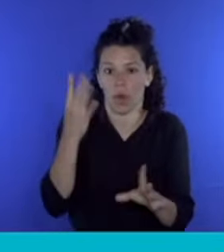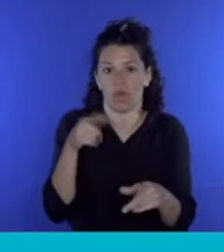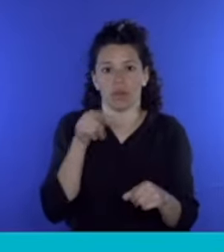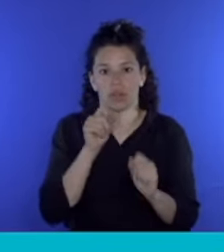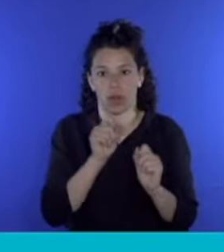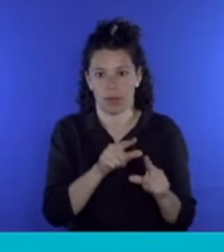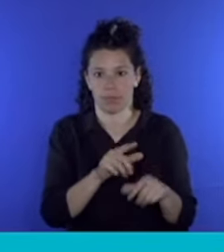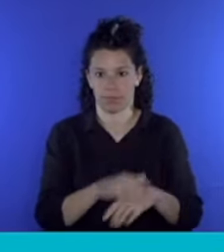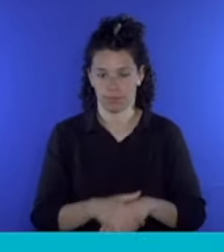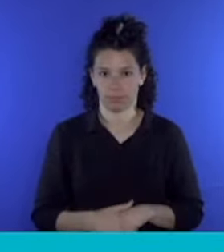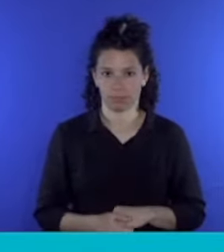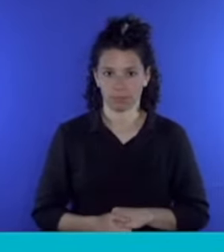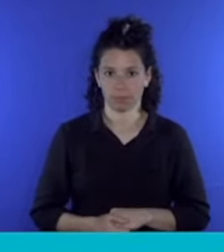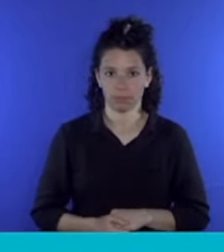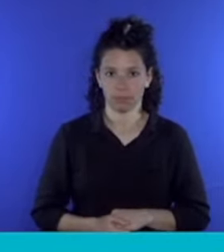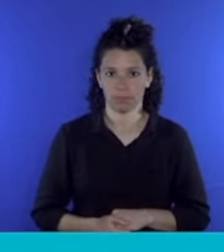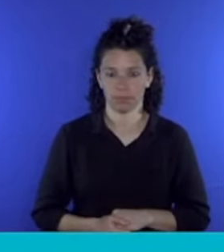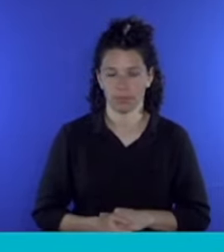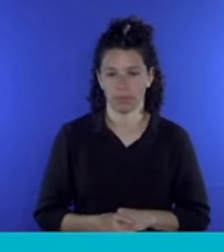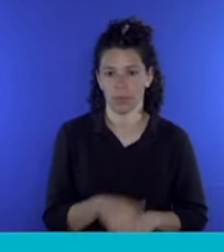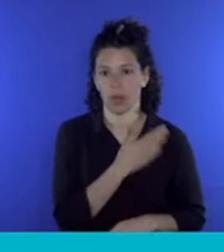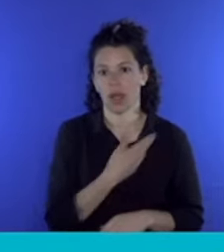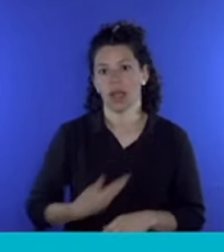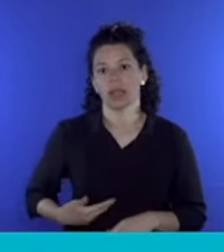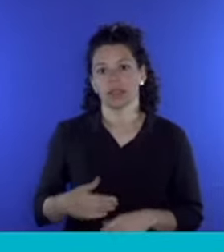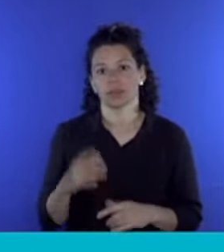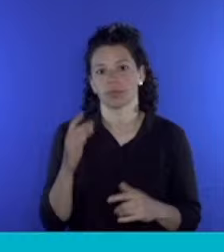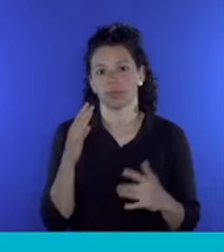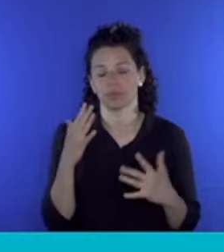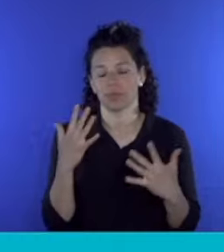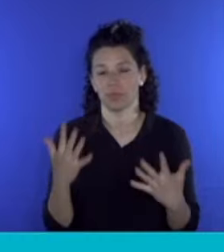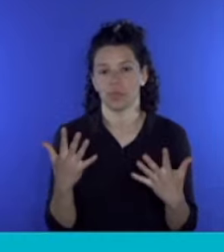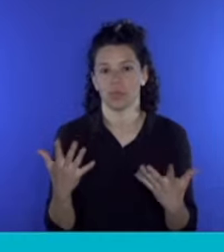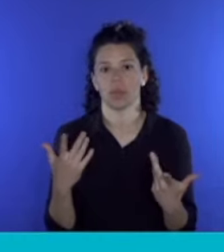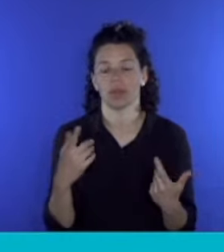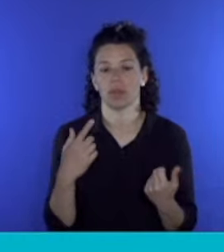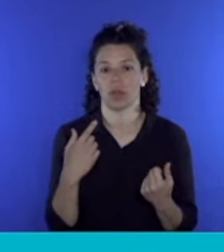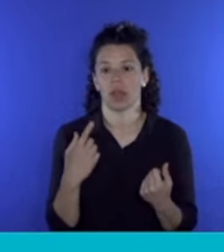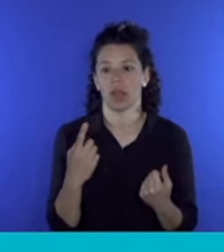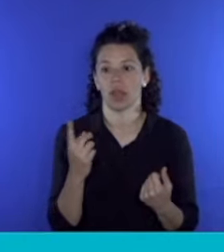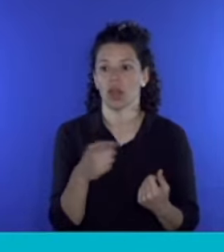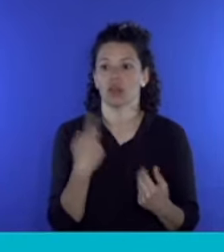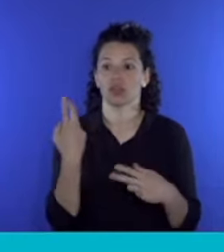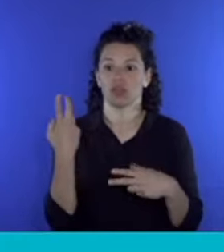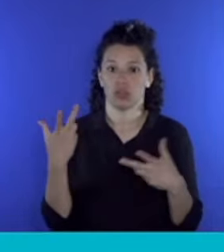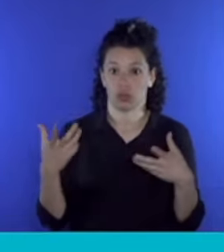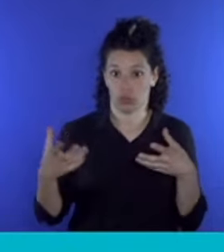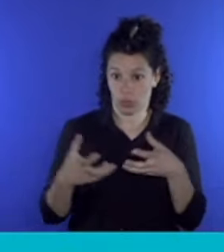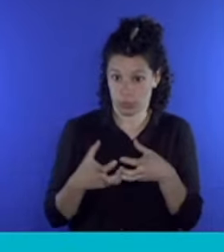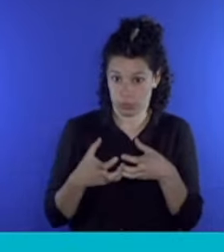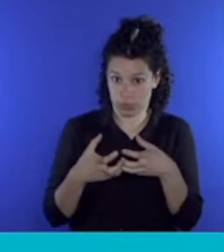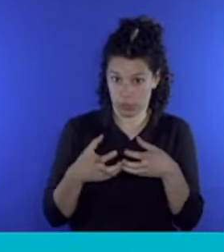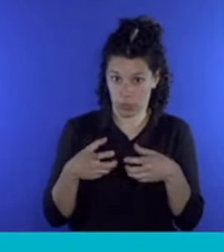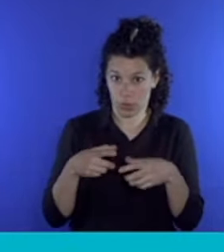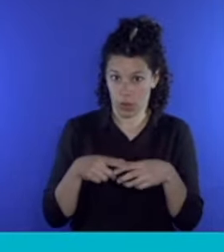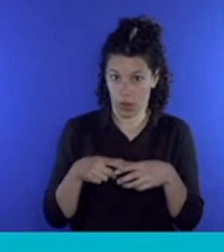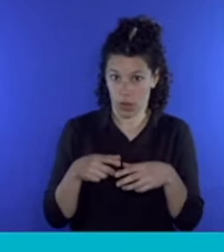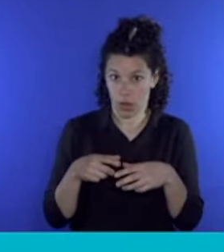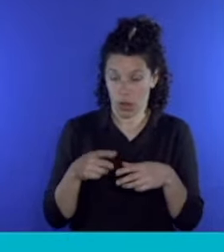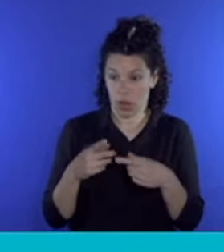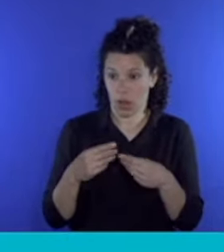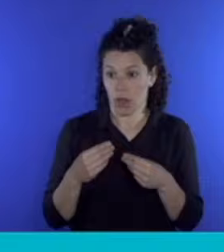labor señor presidente Por supuesto que desde nuestra banca no consideramos que la legislatura pueda